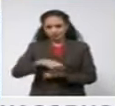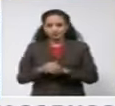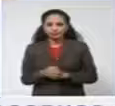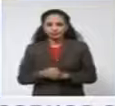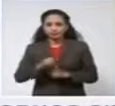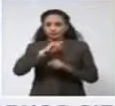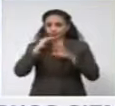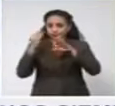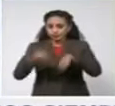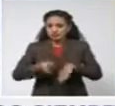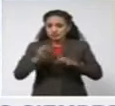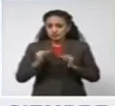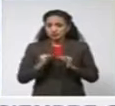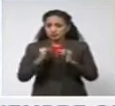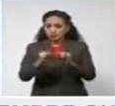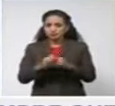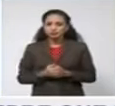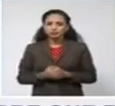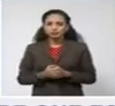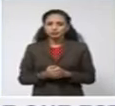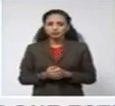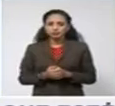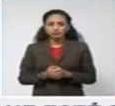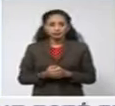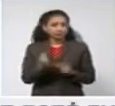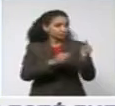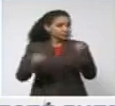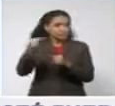señalamos la elevada letalidad de México,